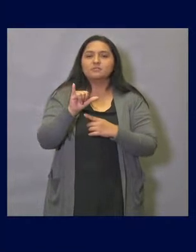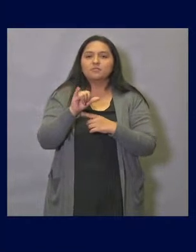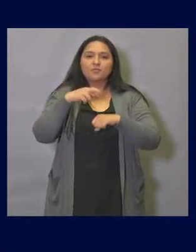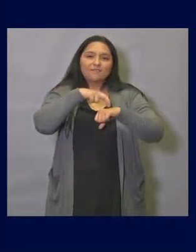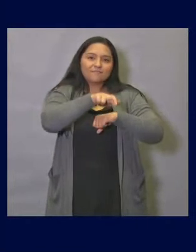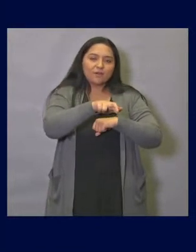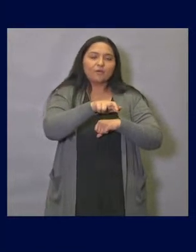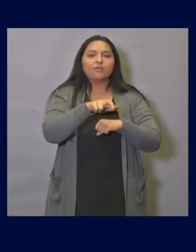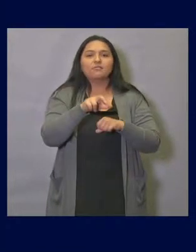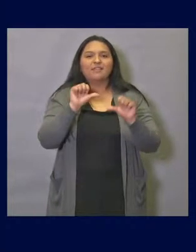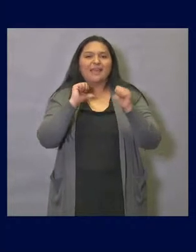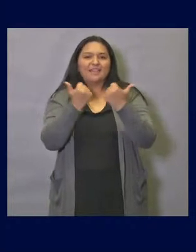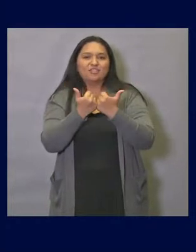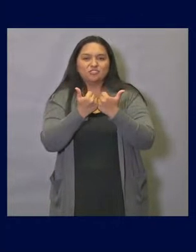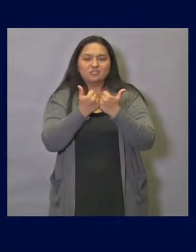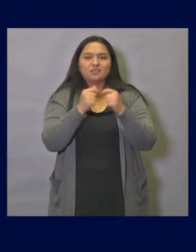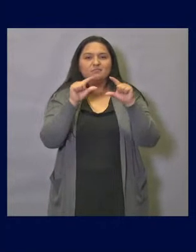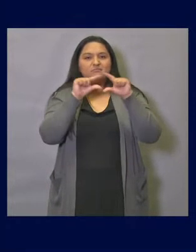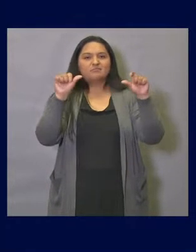Next slide, please.